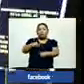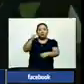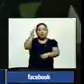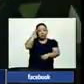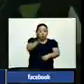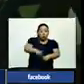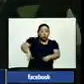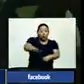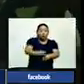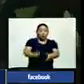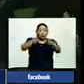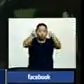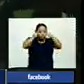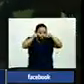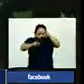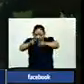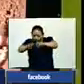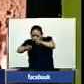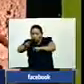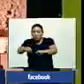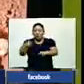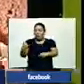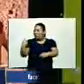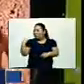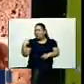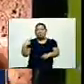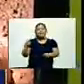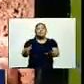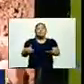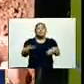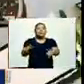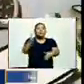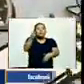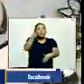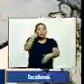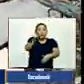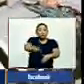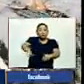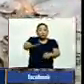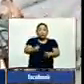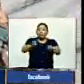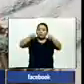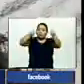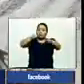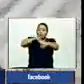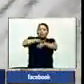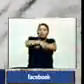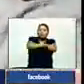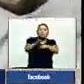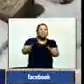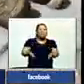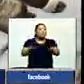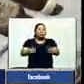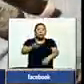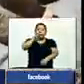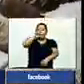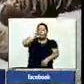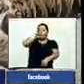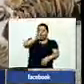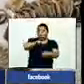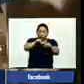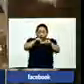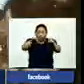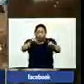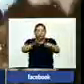requisas en centros penales. El caso más reciente fue en el penal de Chalatenango, donde se localizaron 3 caletas